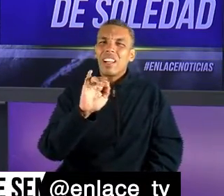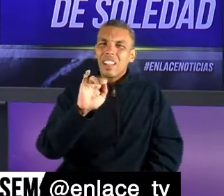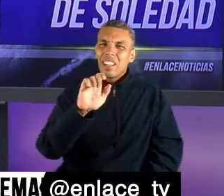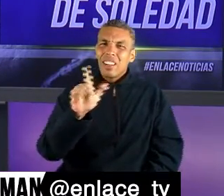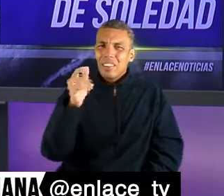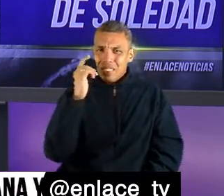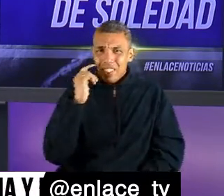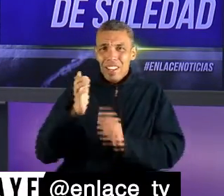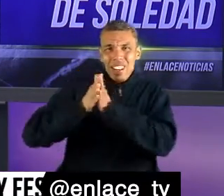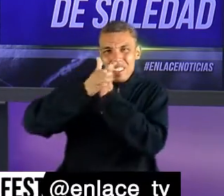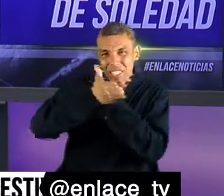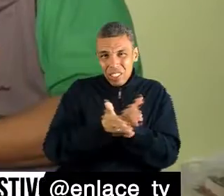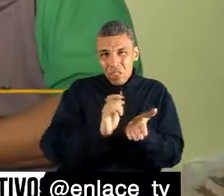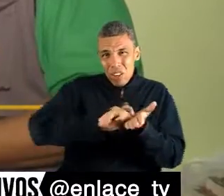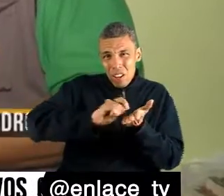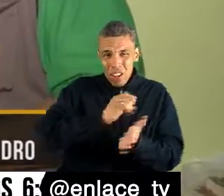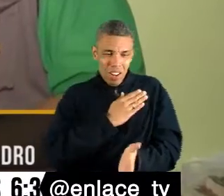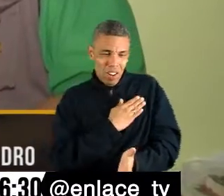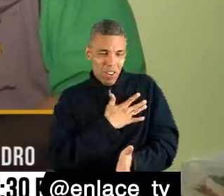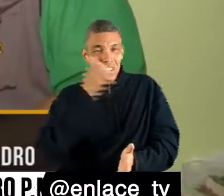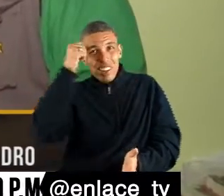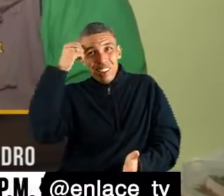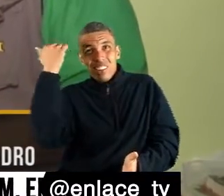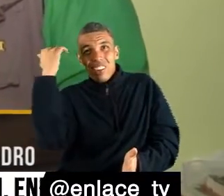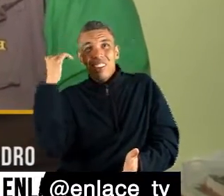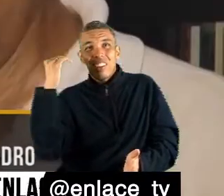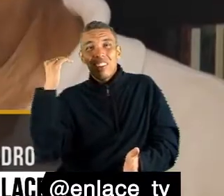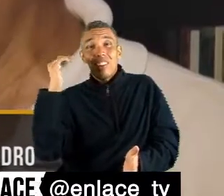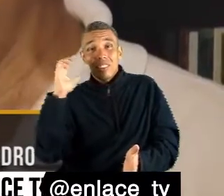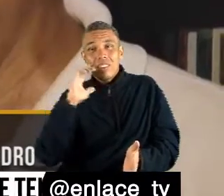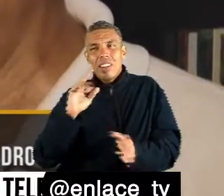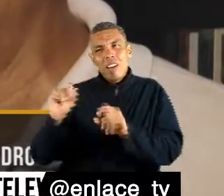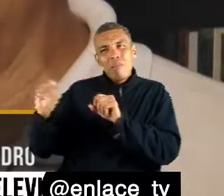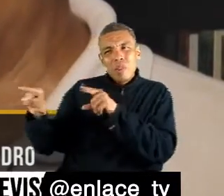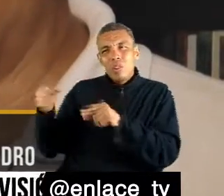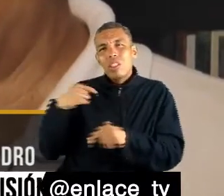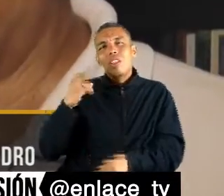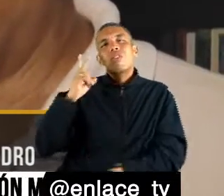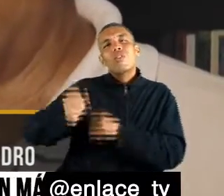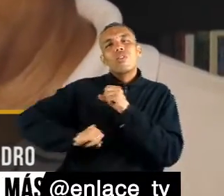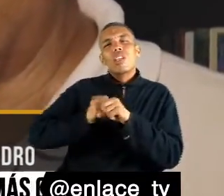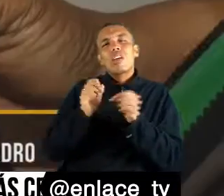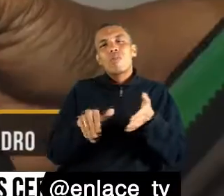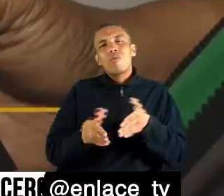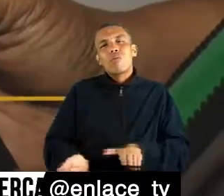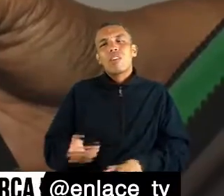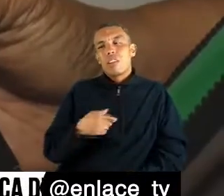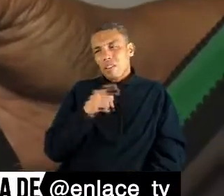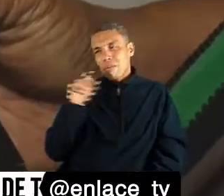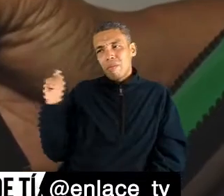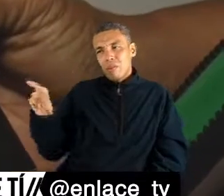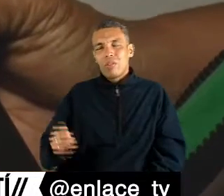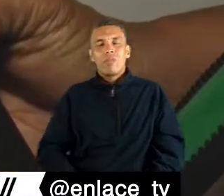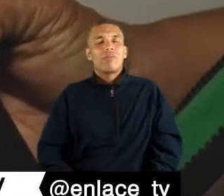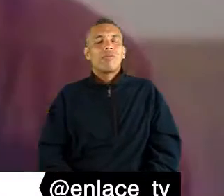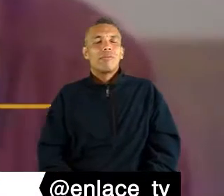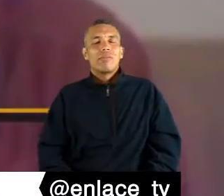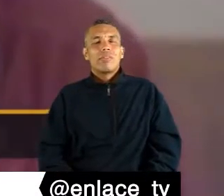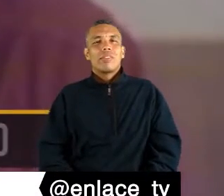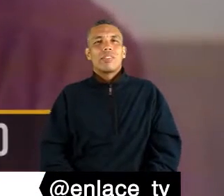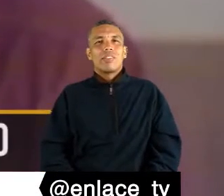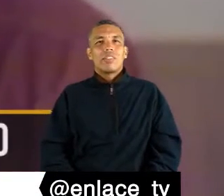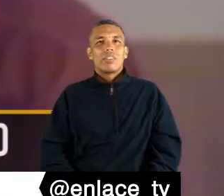memoria. Con el licenciado Uriel Navarro Urbina, Enlace Noticias indagó lo que han sido 2 años de soledad sin la presencia del Nobel